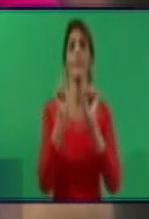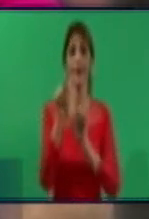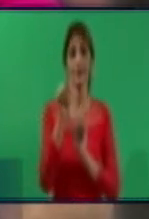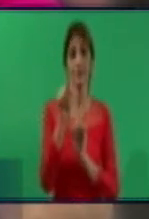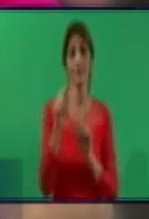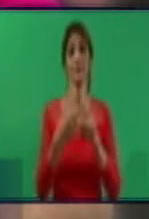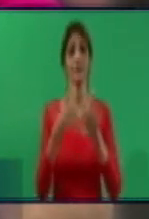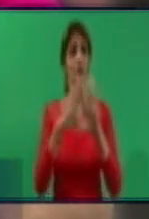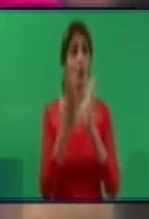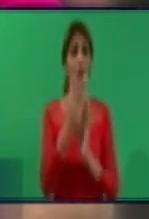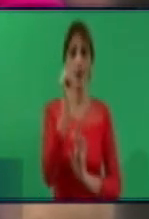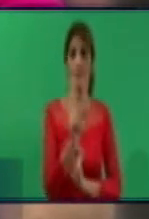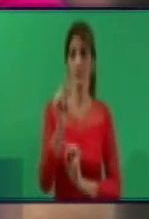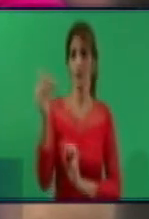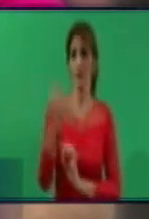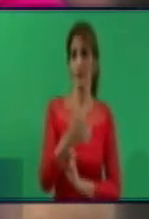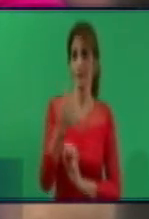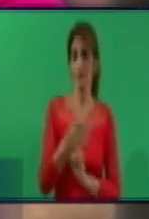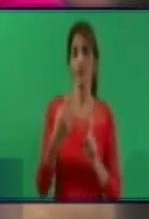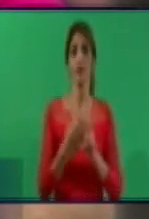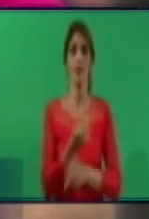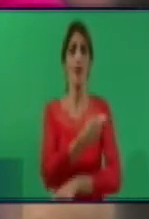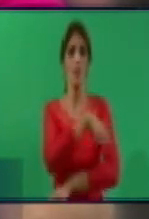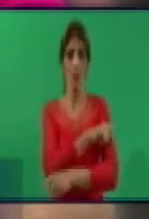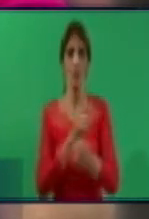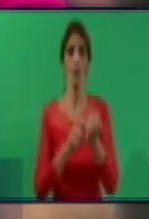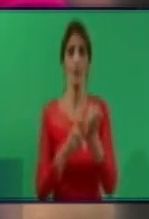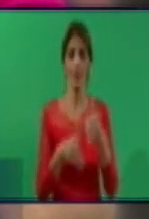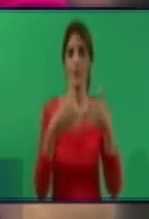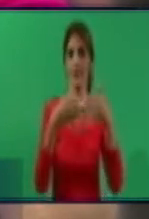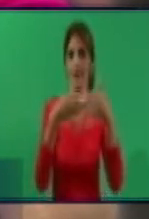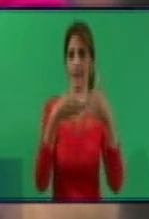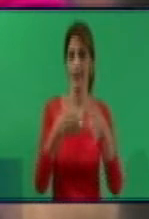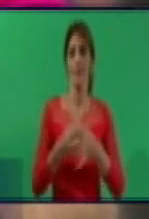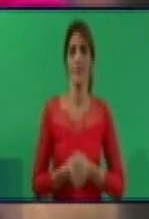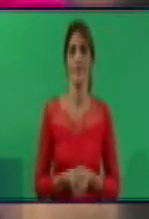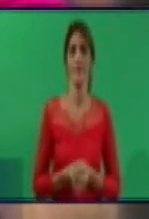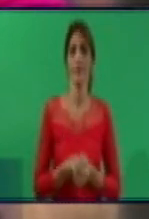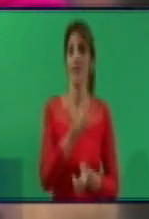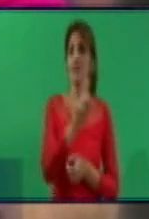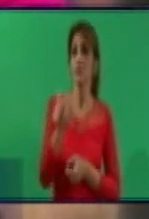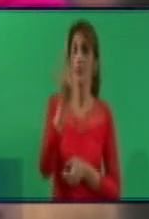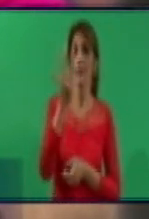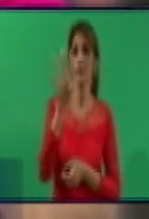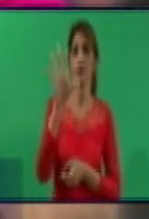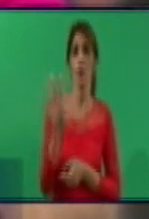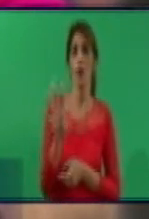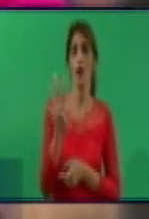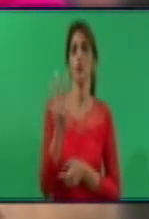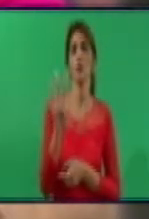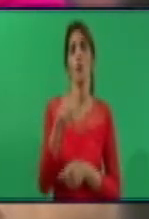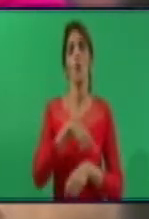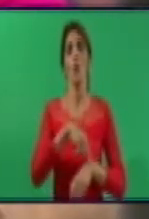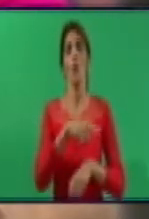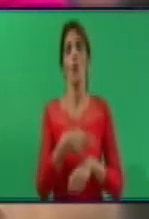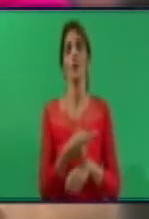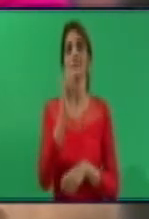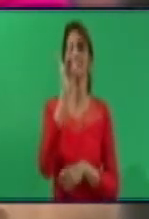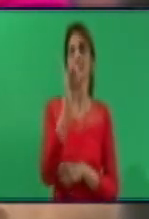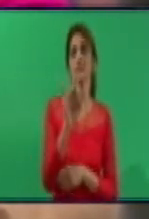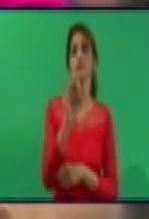presentes en el estudio y para todo el pueblo de Granma que nos asiste. Bien, en las últimas 24 horas de las 726 muestras